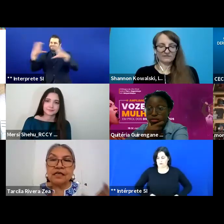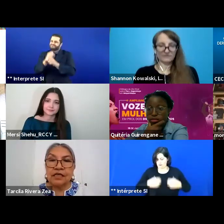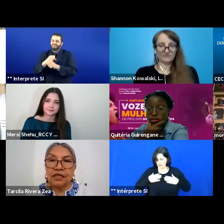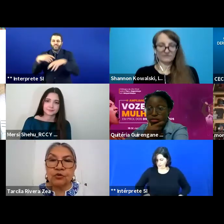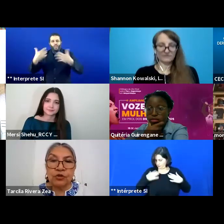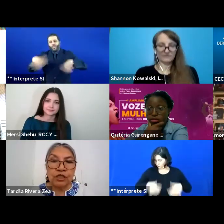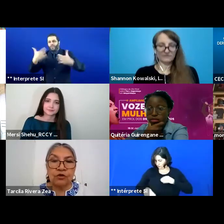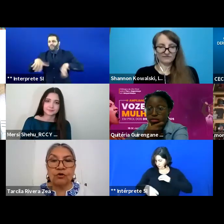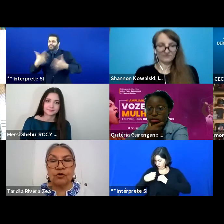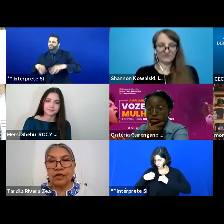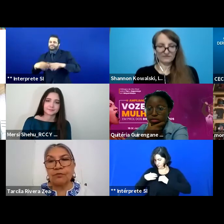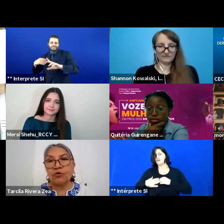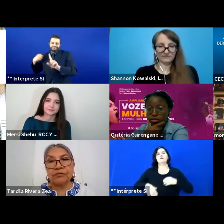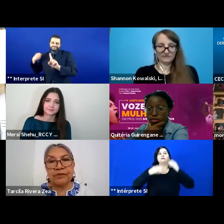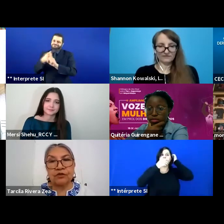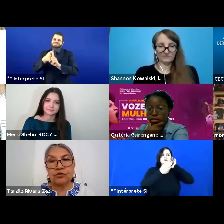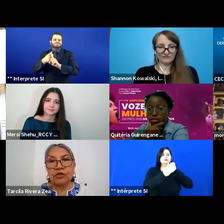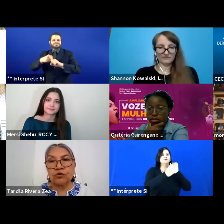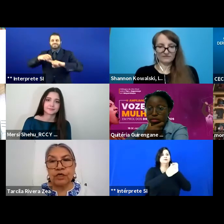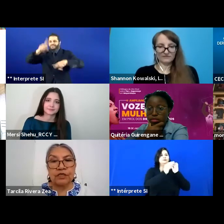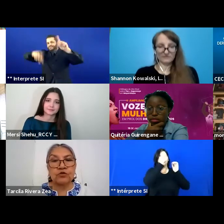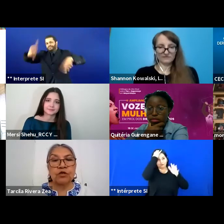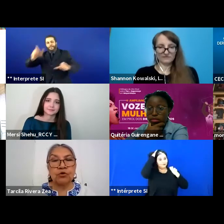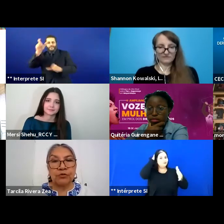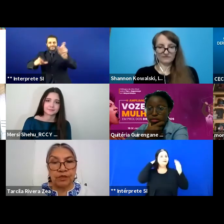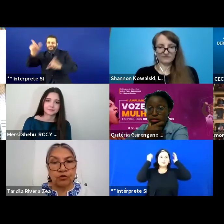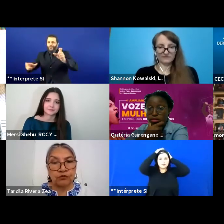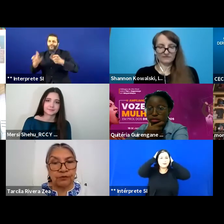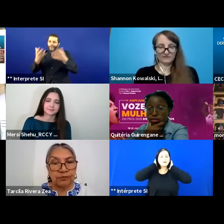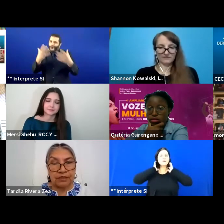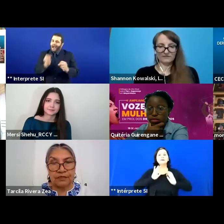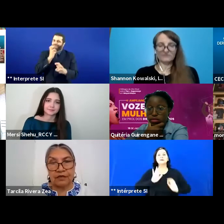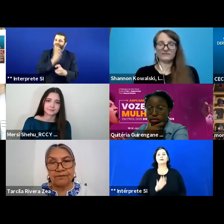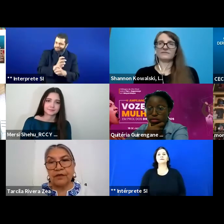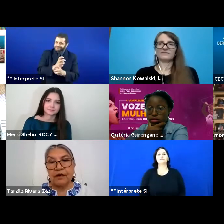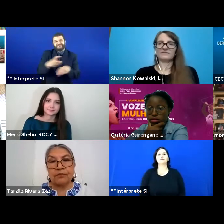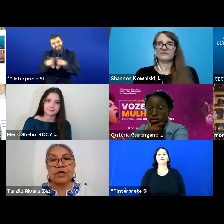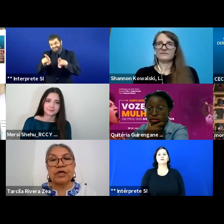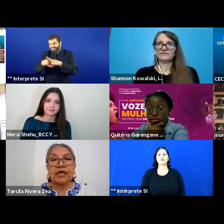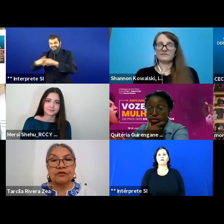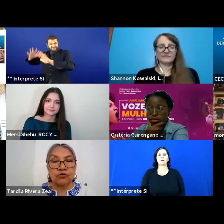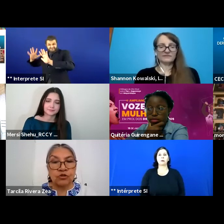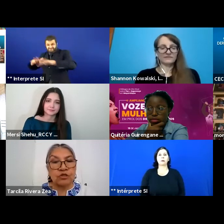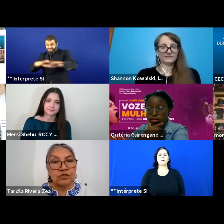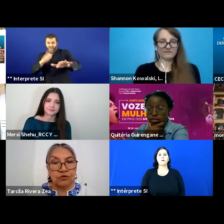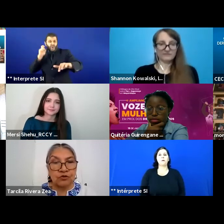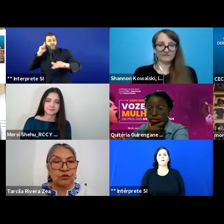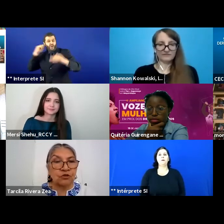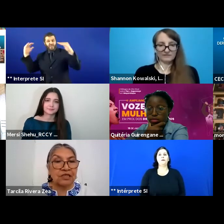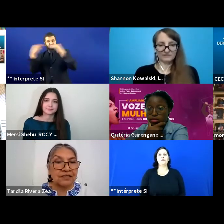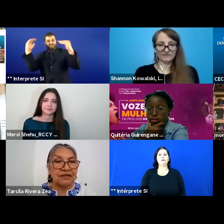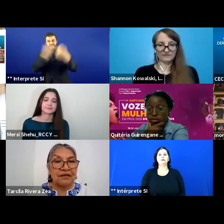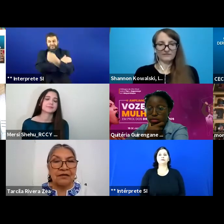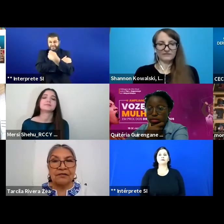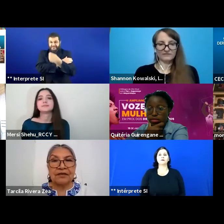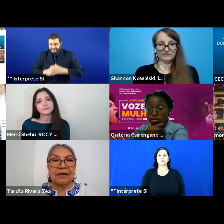diferencias, incluyendo el movimiento de mujeres o el movimiento feminista. Porque todos